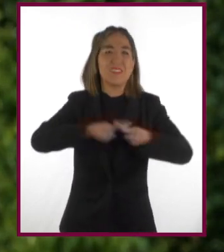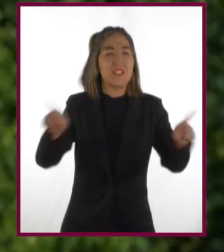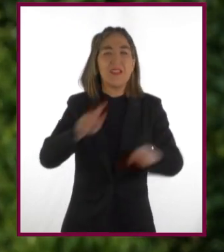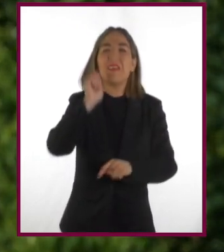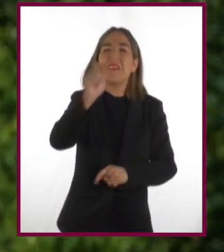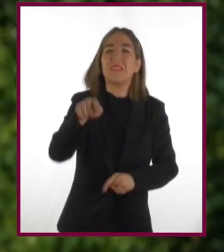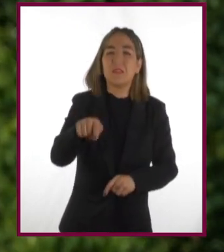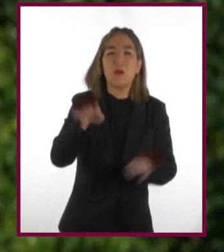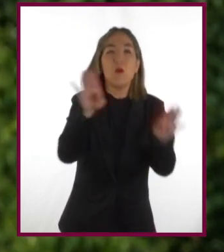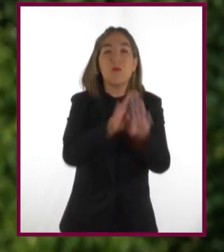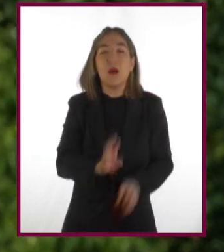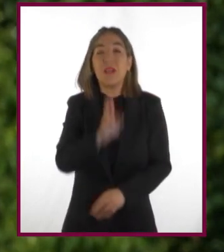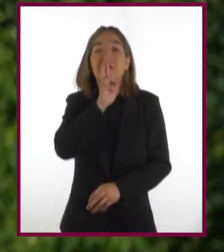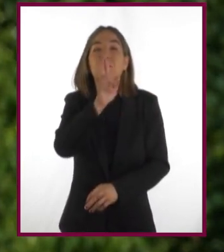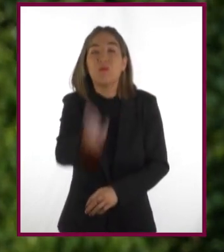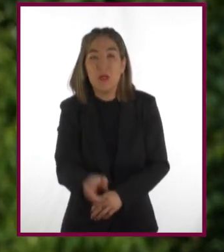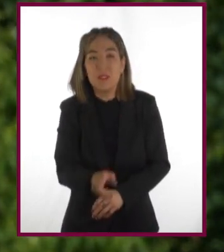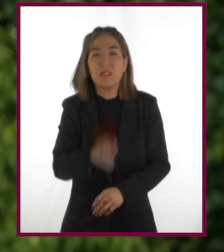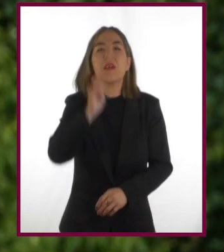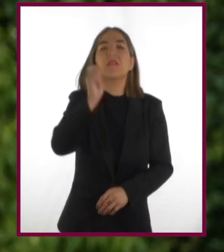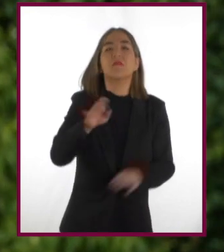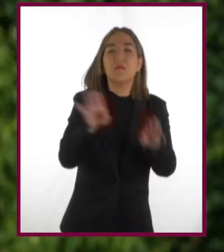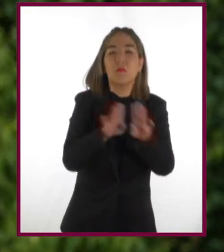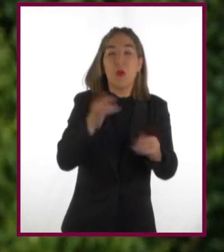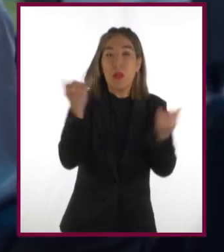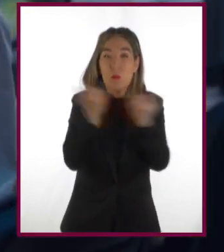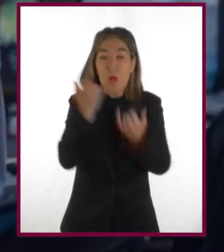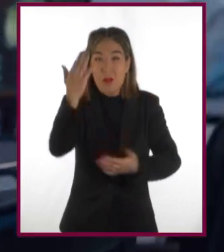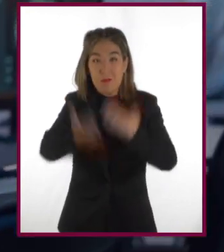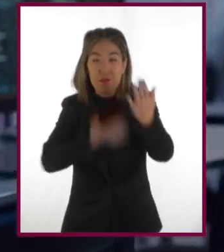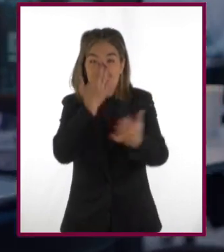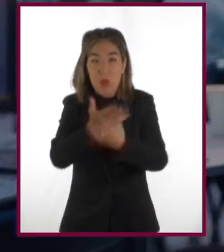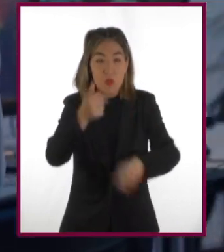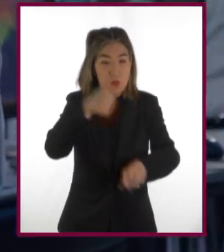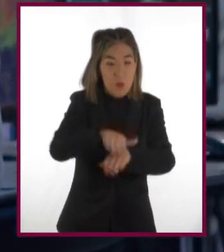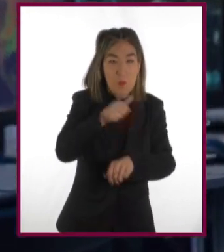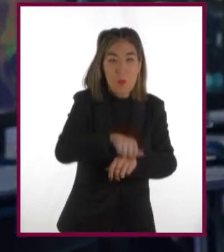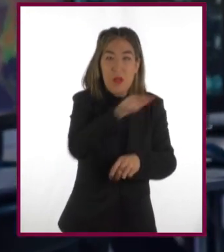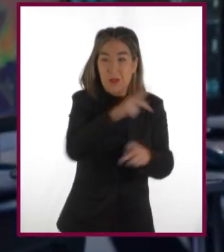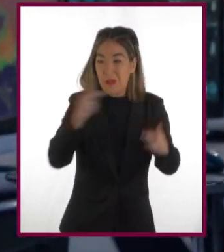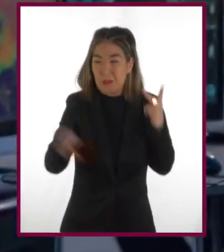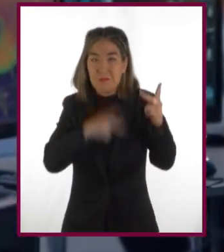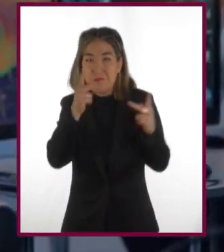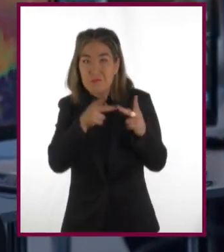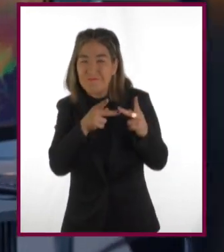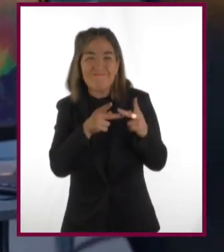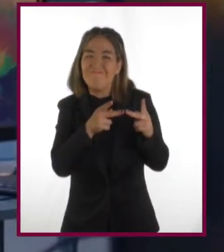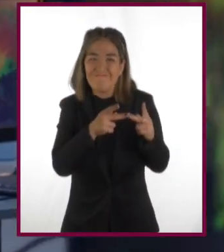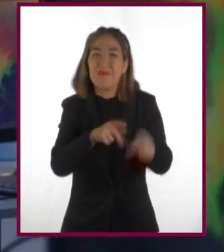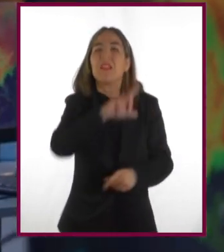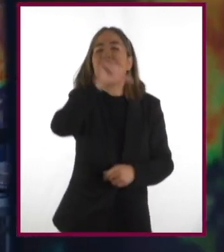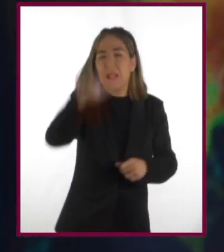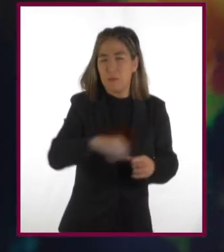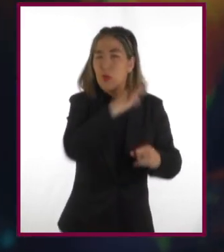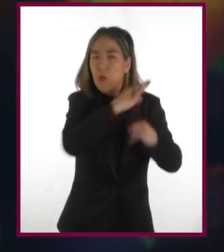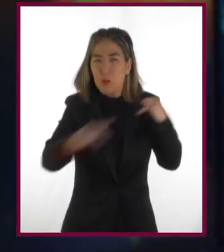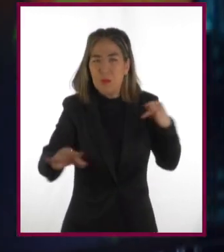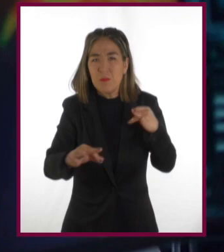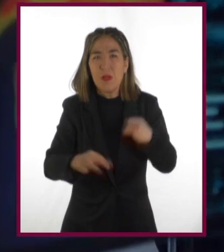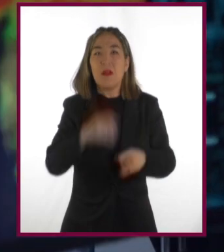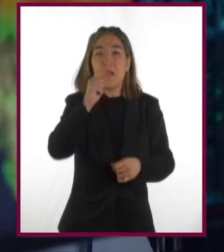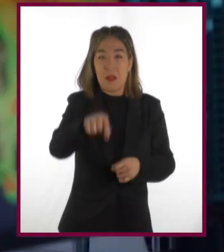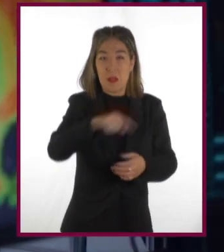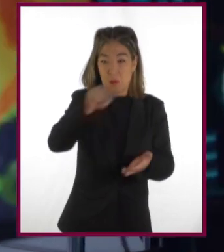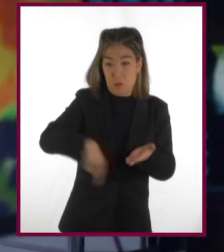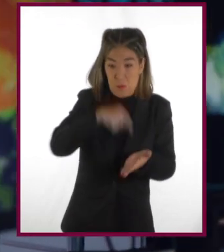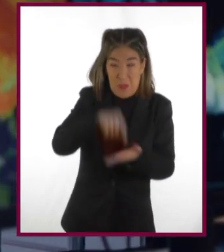eso quiere decir que las respuestas no son proporcionales al estímulo que las provocas. Y finalmente no